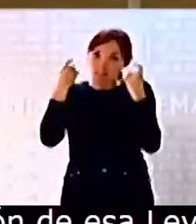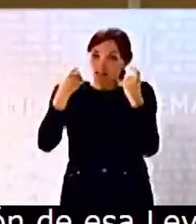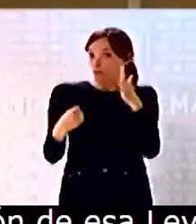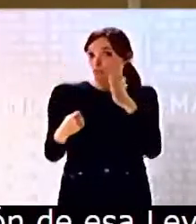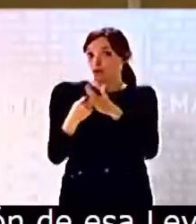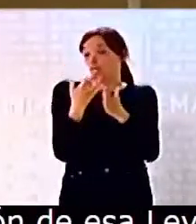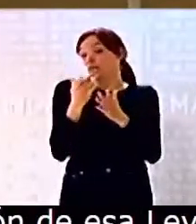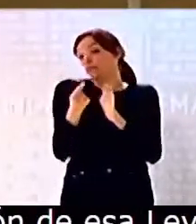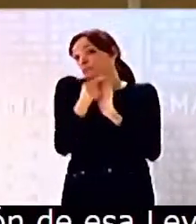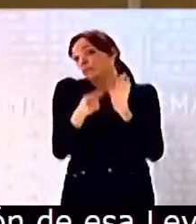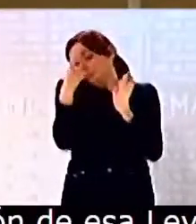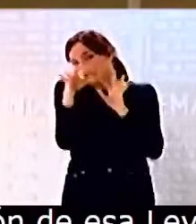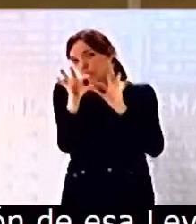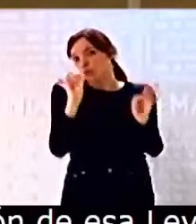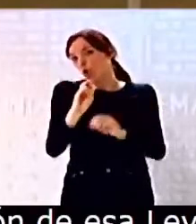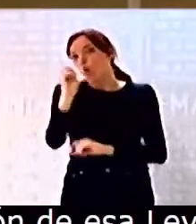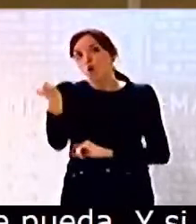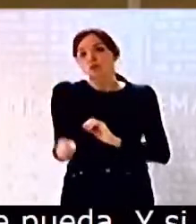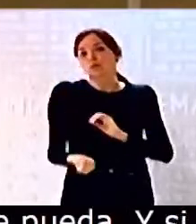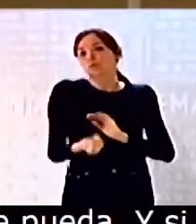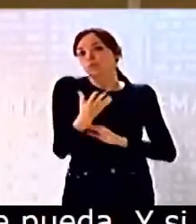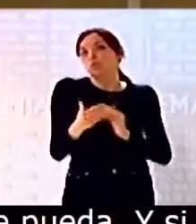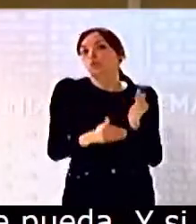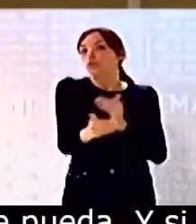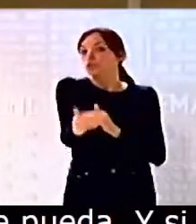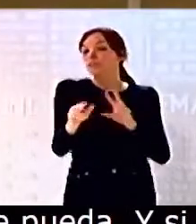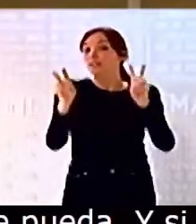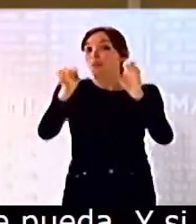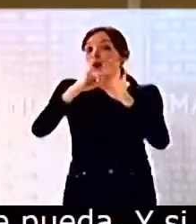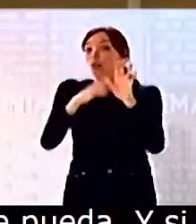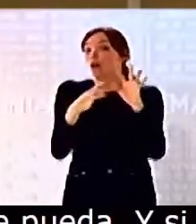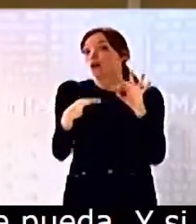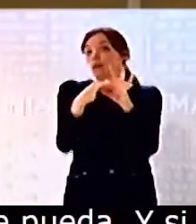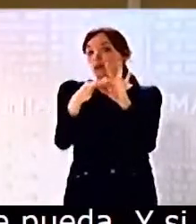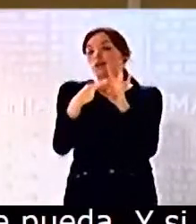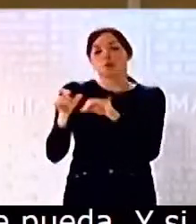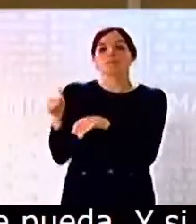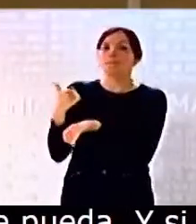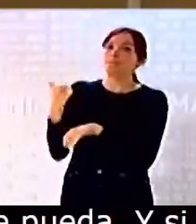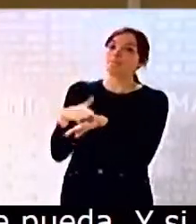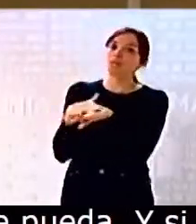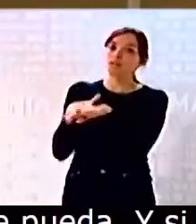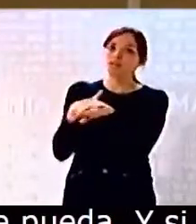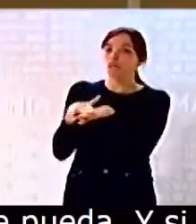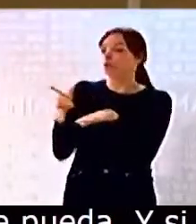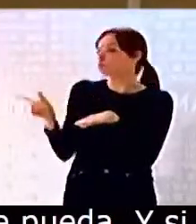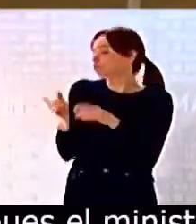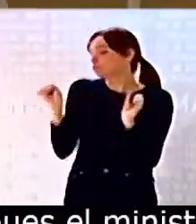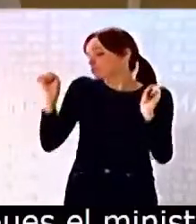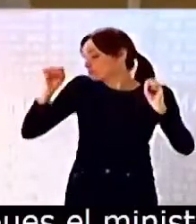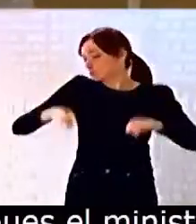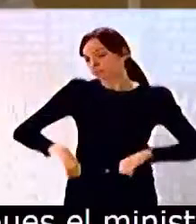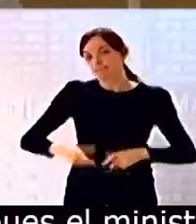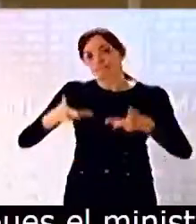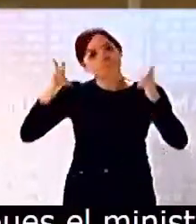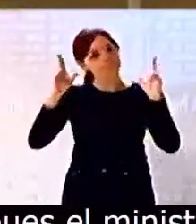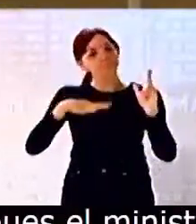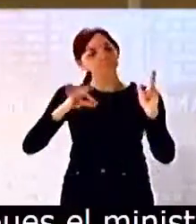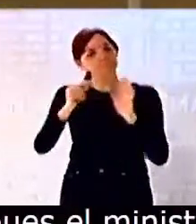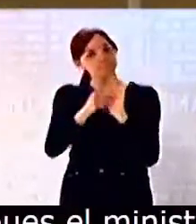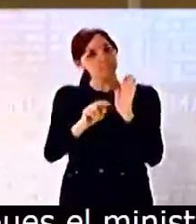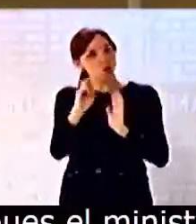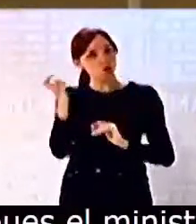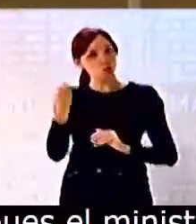hubiese que tomar otra decisión con respecto a la ley, pues el Ministerio no se ha mostrado contrario a adoptar otras